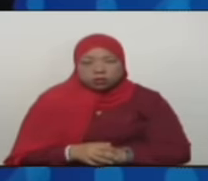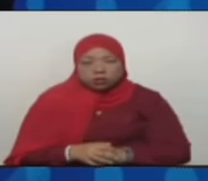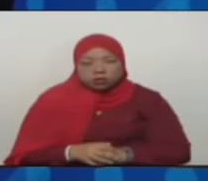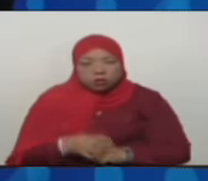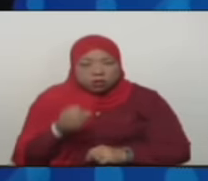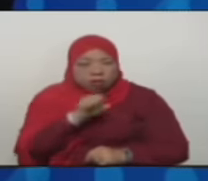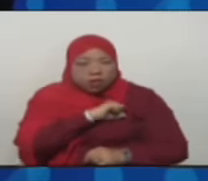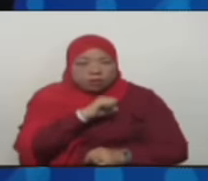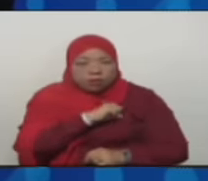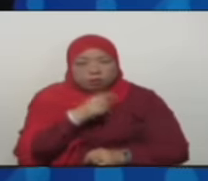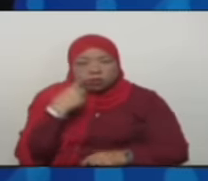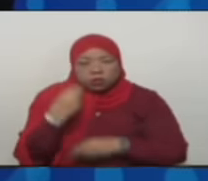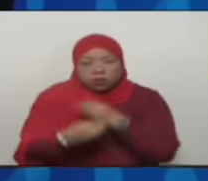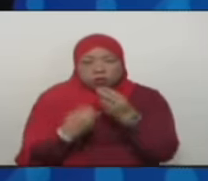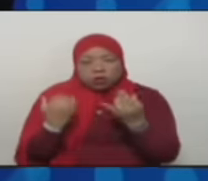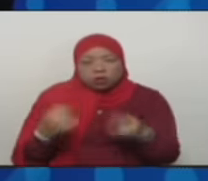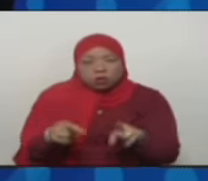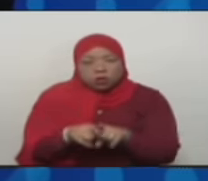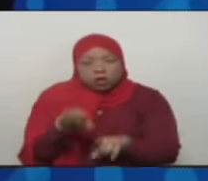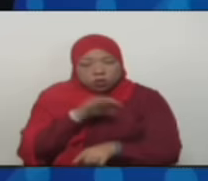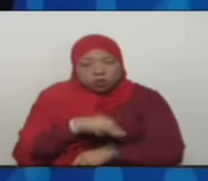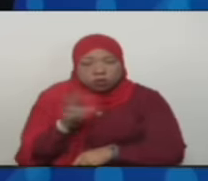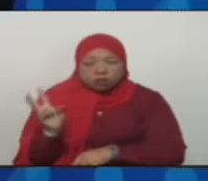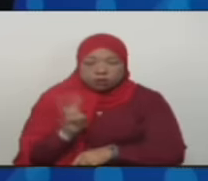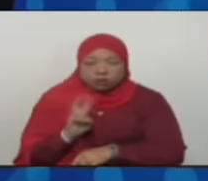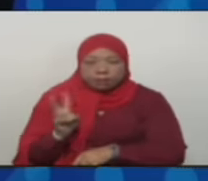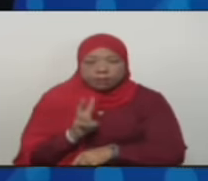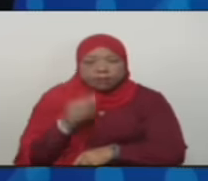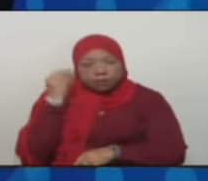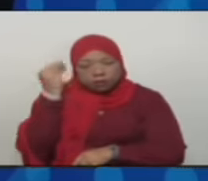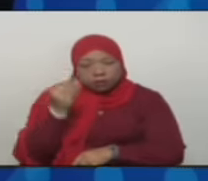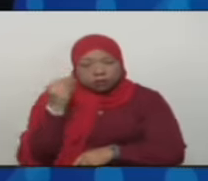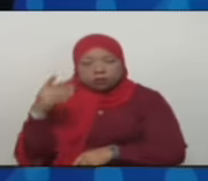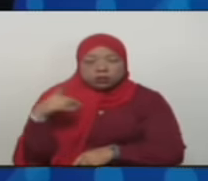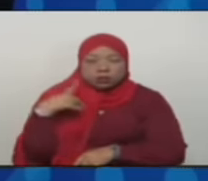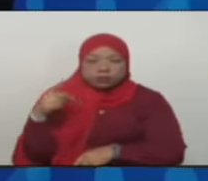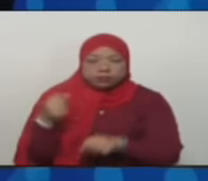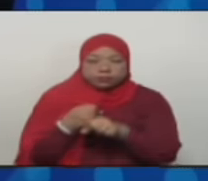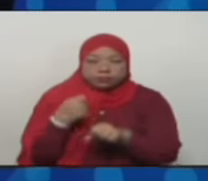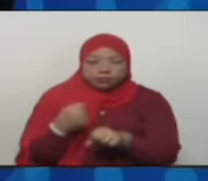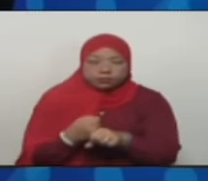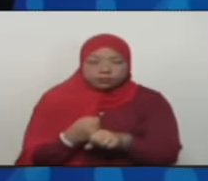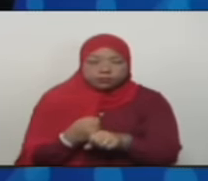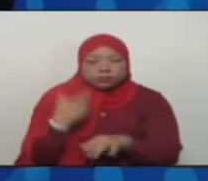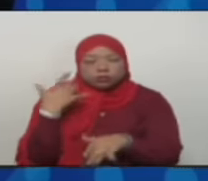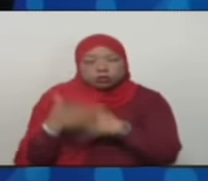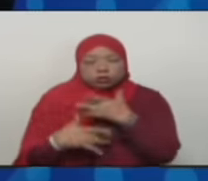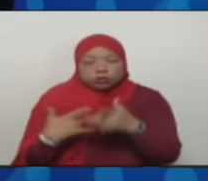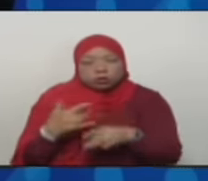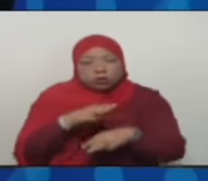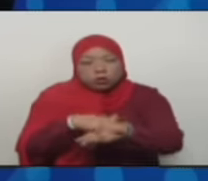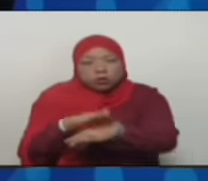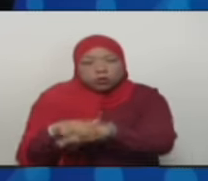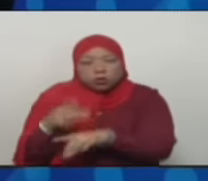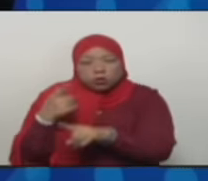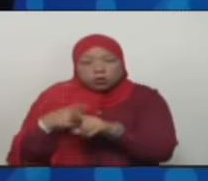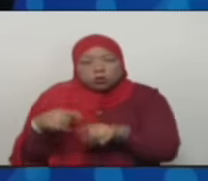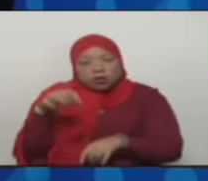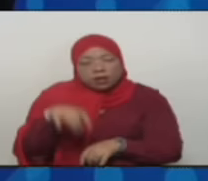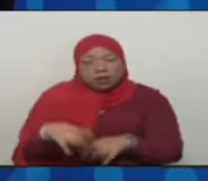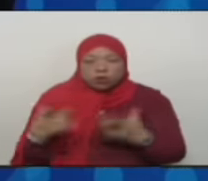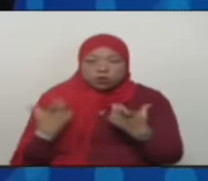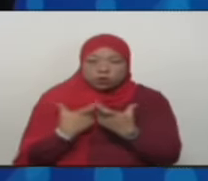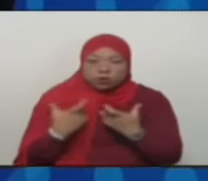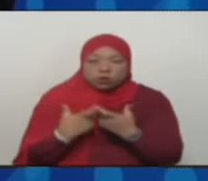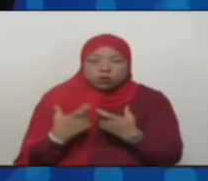subestiman, han subestimado a la sociedad venezolana y creyeron que nos iban a llevar a lo que ellos han llamado en otros esquemas de guerra,